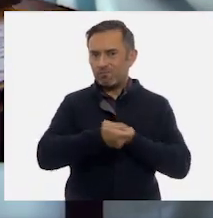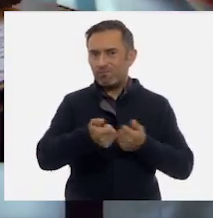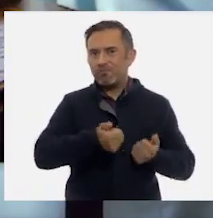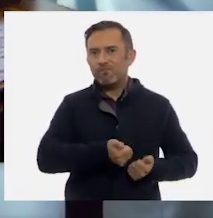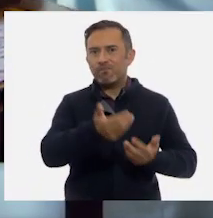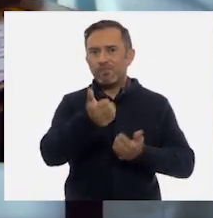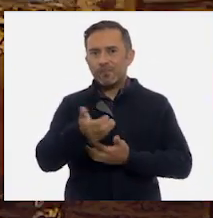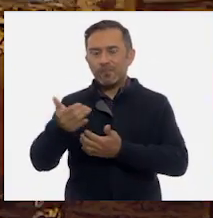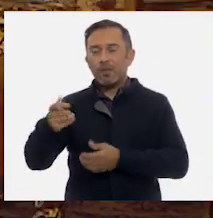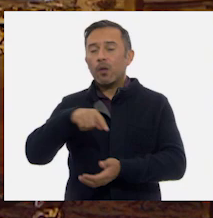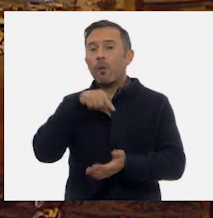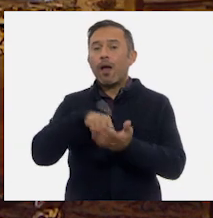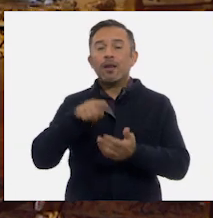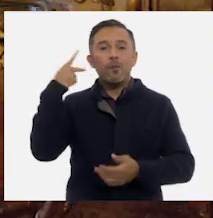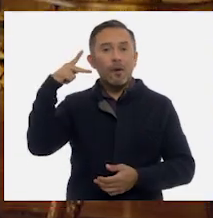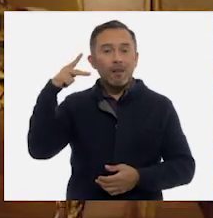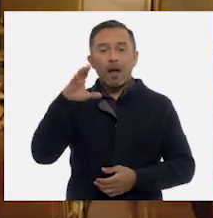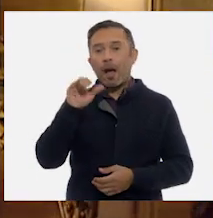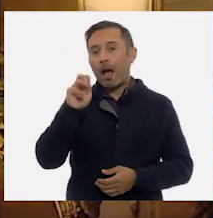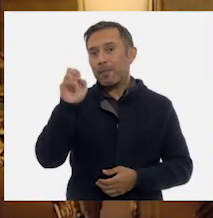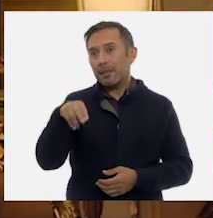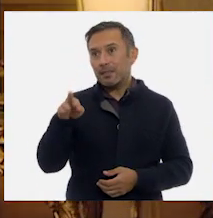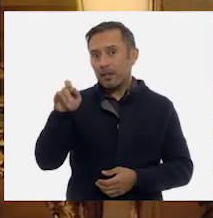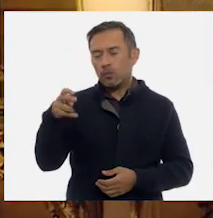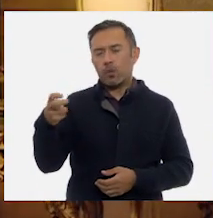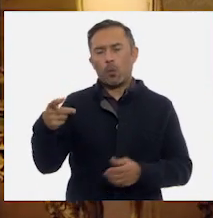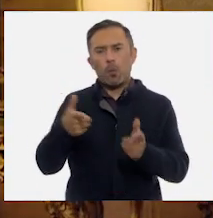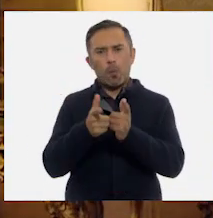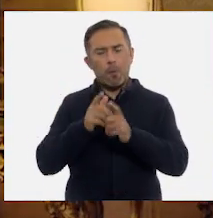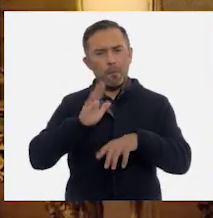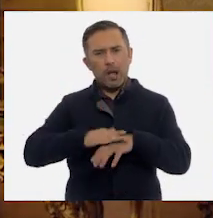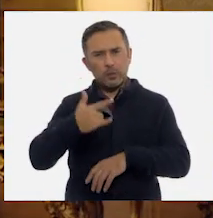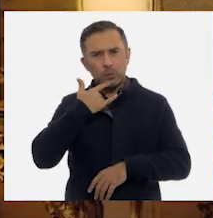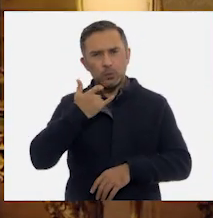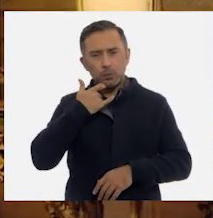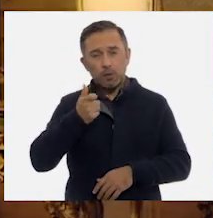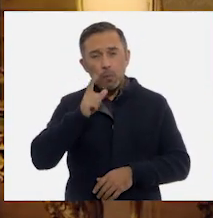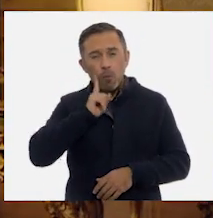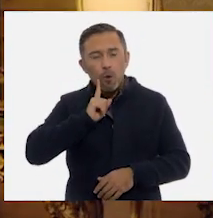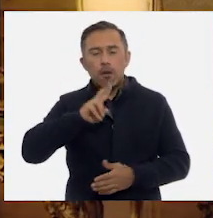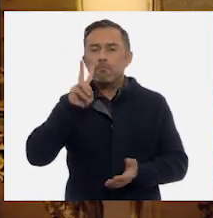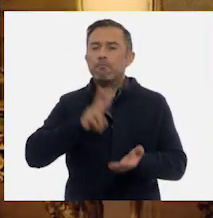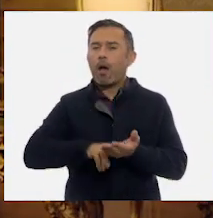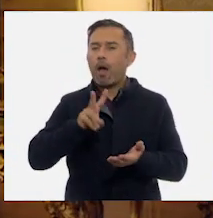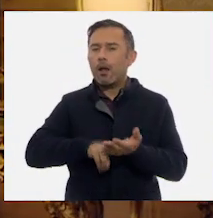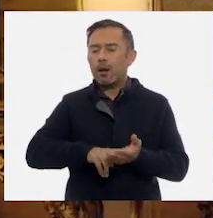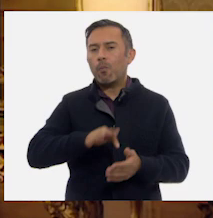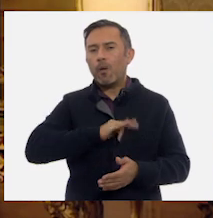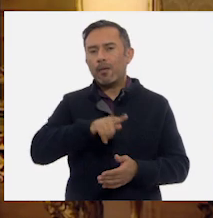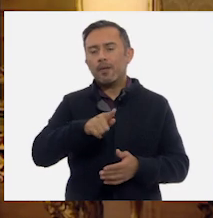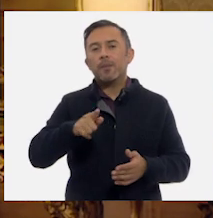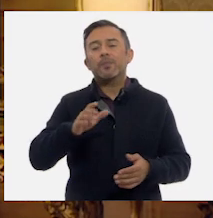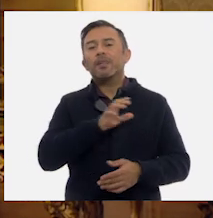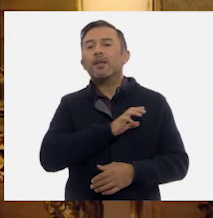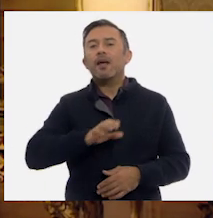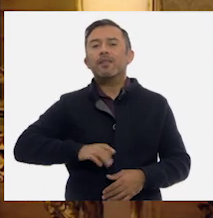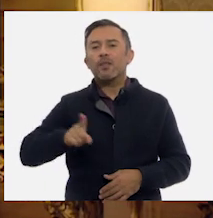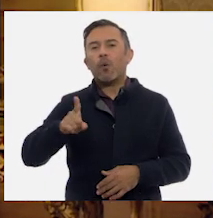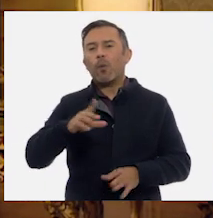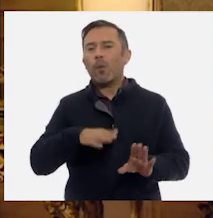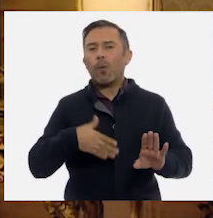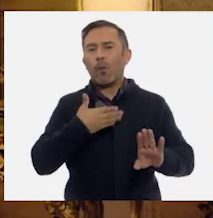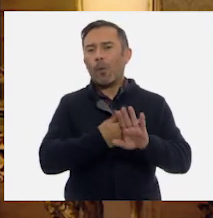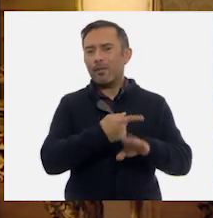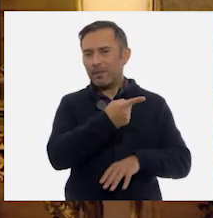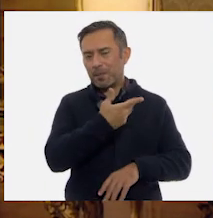entusiastas. Sin duda, las mujeres fueron parte esencial para consolidar la candidatura de oposición de Francisco I. Madero en su